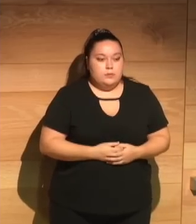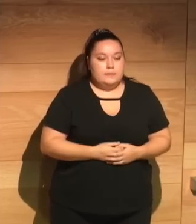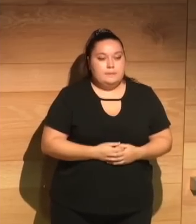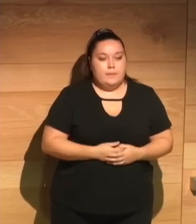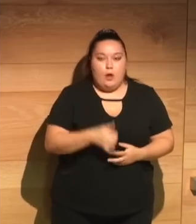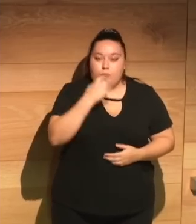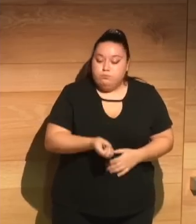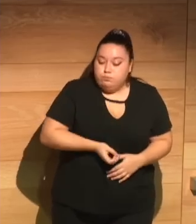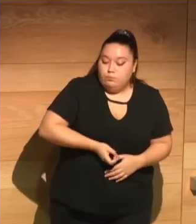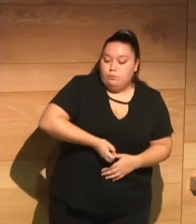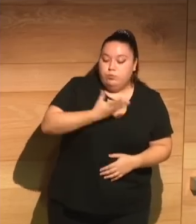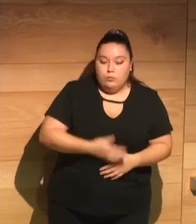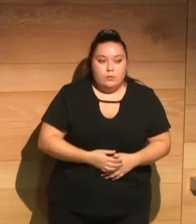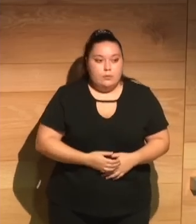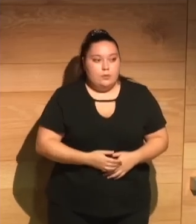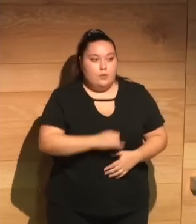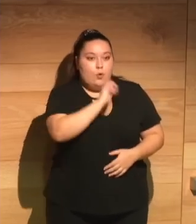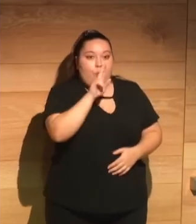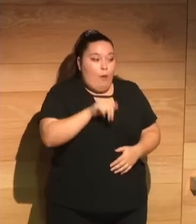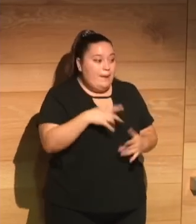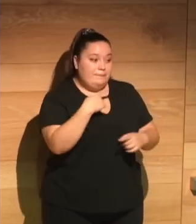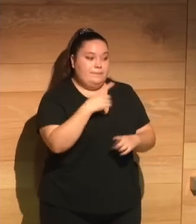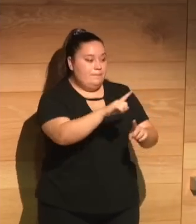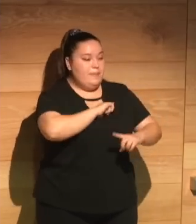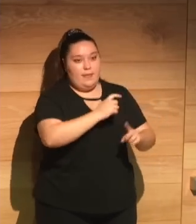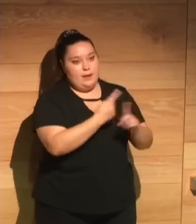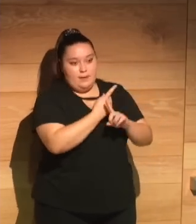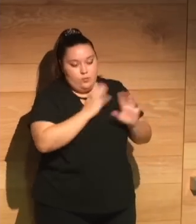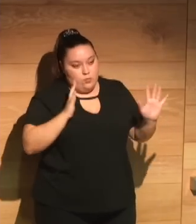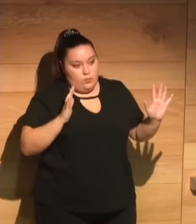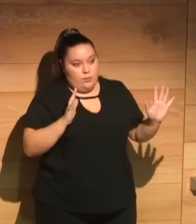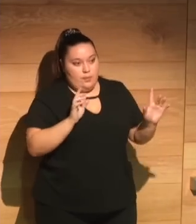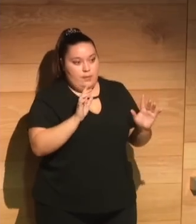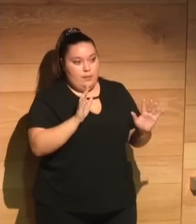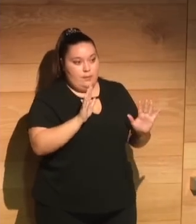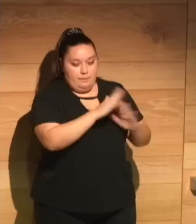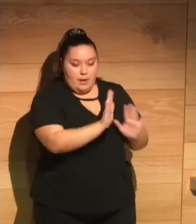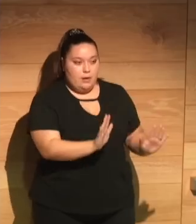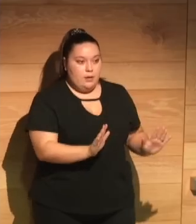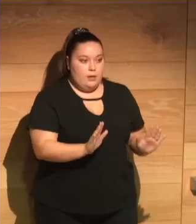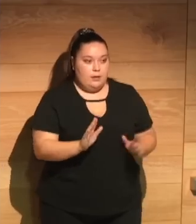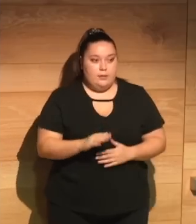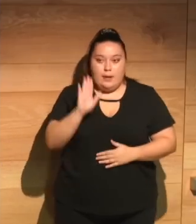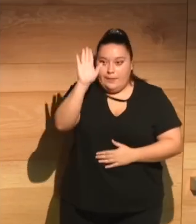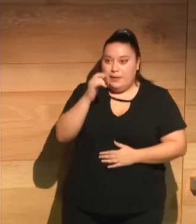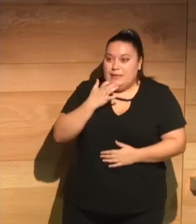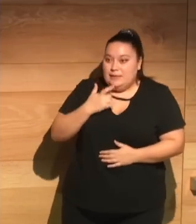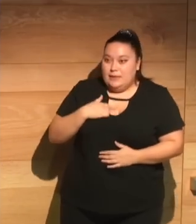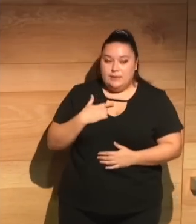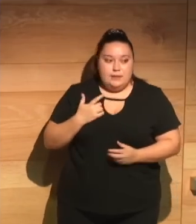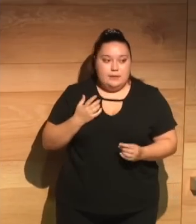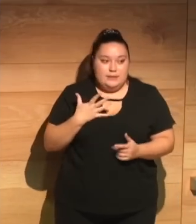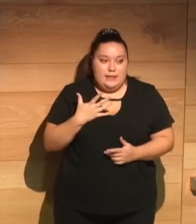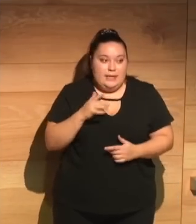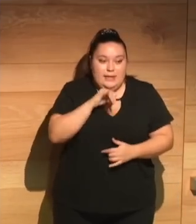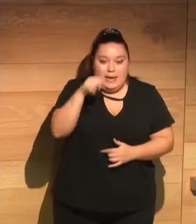más... Juan, me estás poniendo nerviosísimo. Juan, es que Juan lleva con la mano levantada un rato, digo, voy a ver si se agota, pero